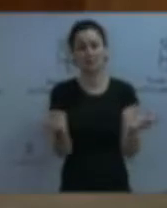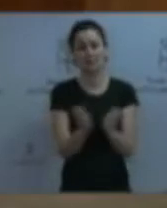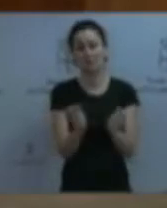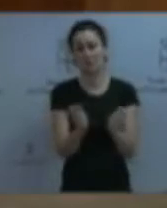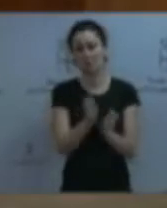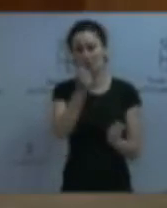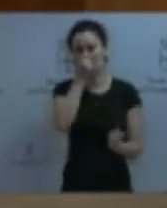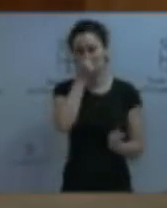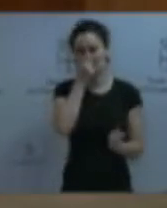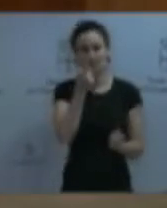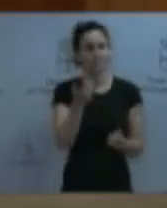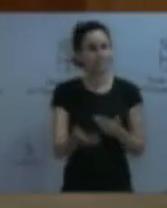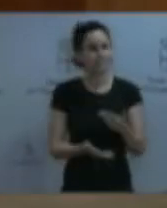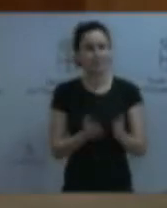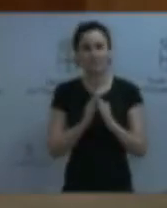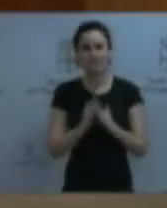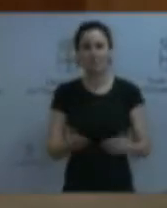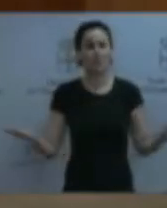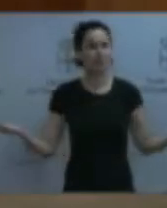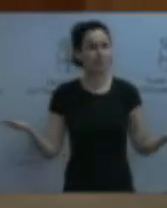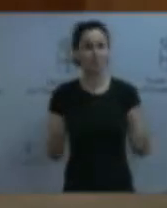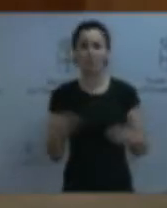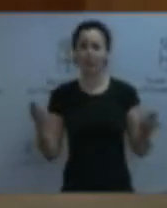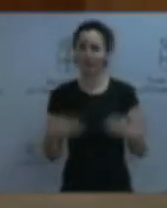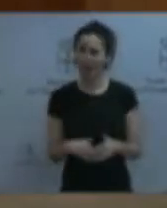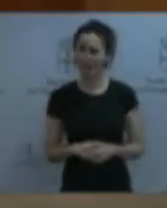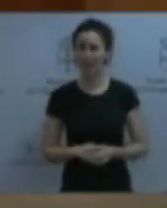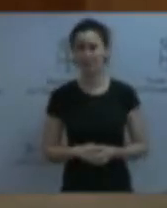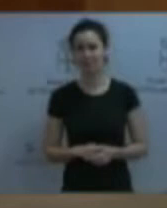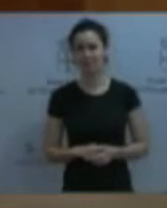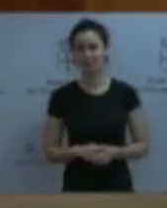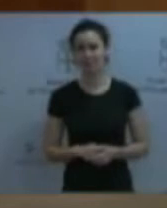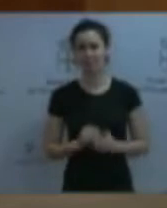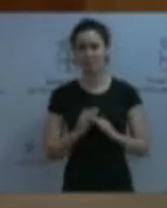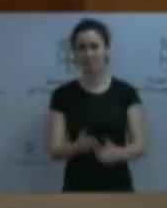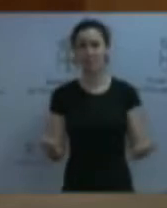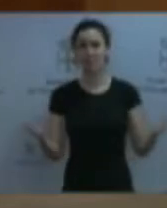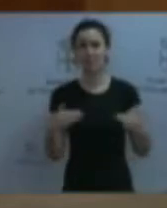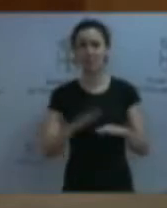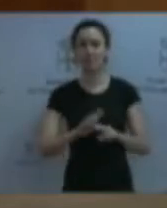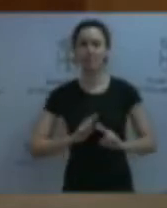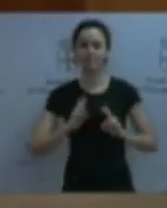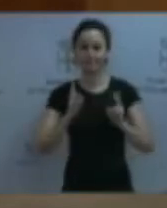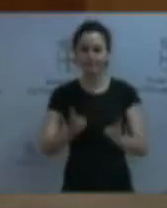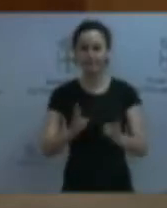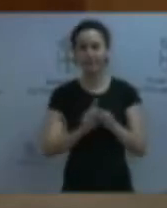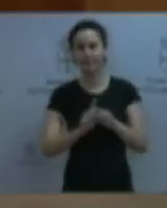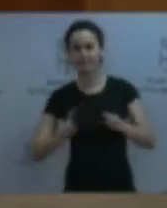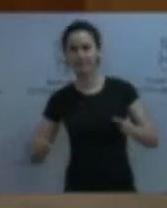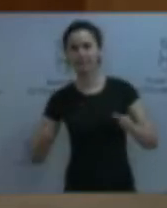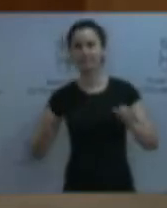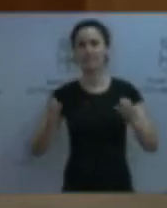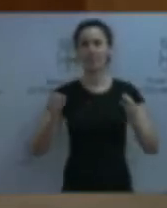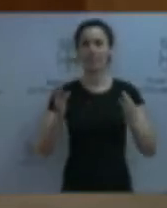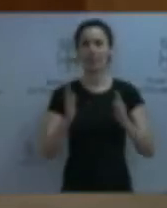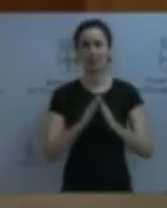gestionado. Es insuficiente. Es insuficiente para dar respuesta a la situación de exclusión residencial